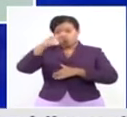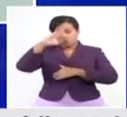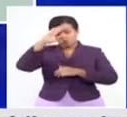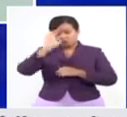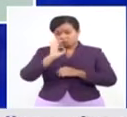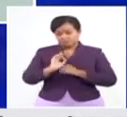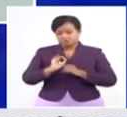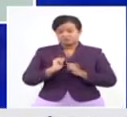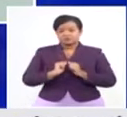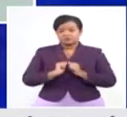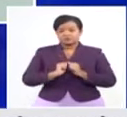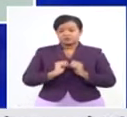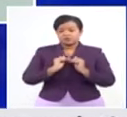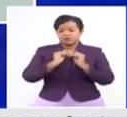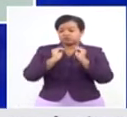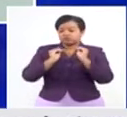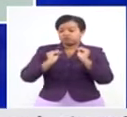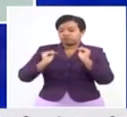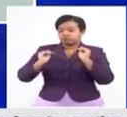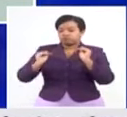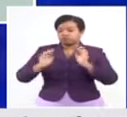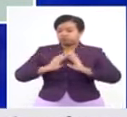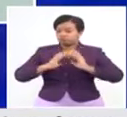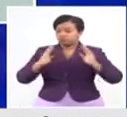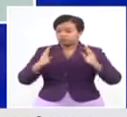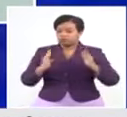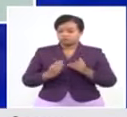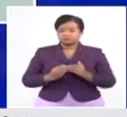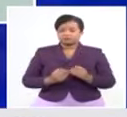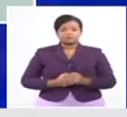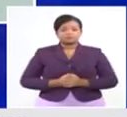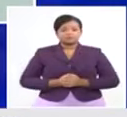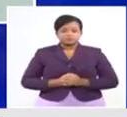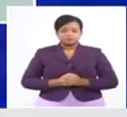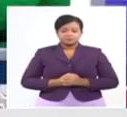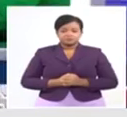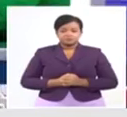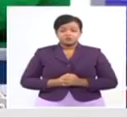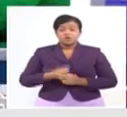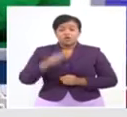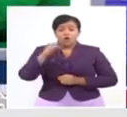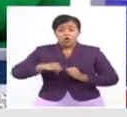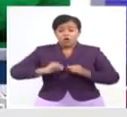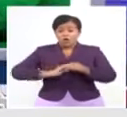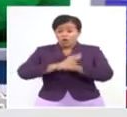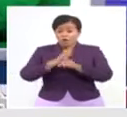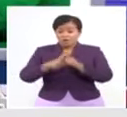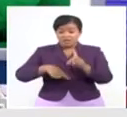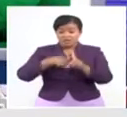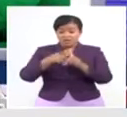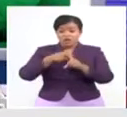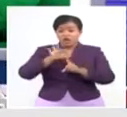de mayor a menor. De los 8.317 pacientes diagnosticados ayer,